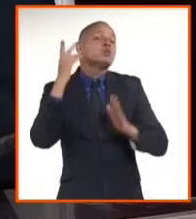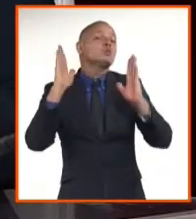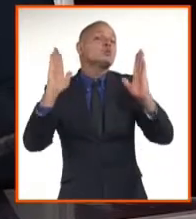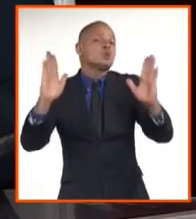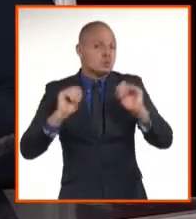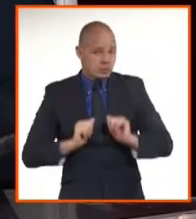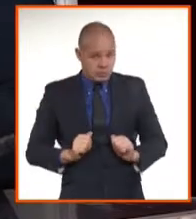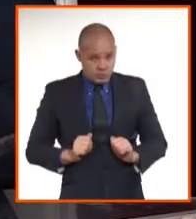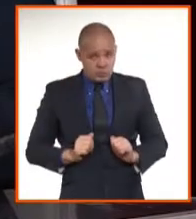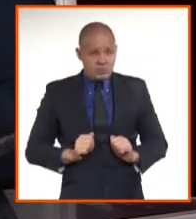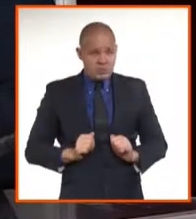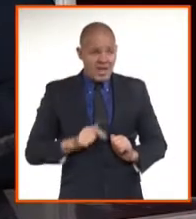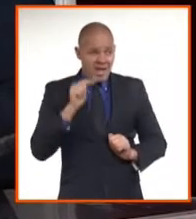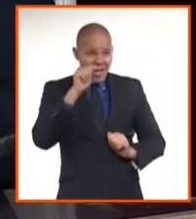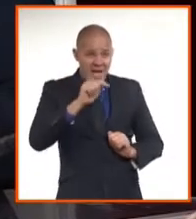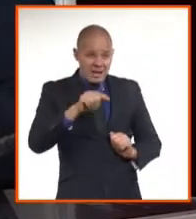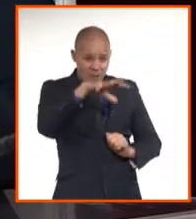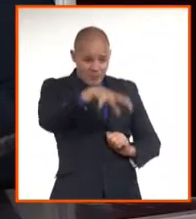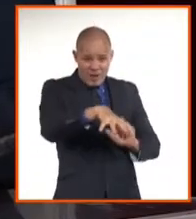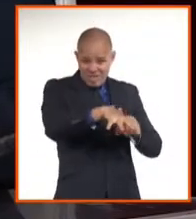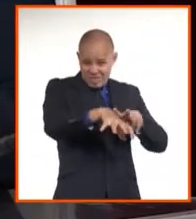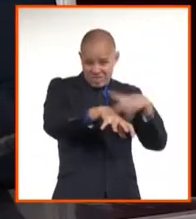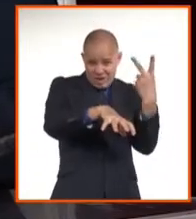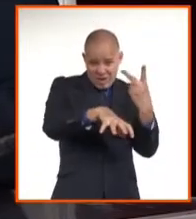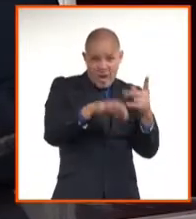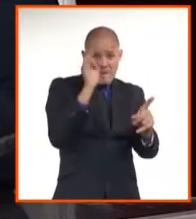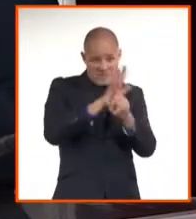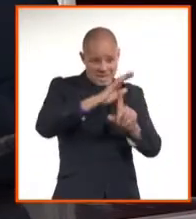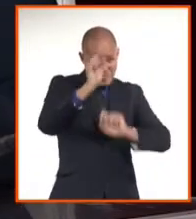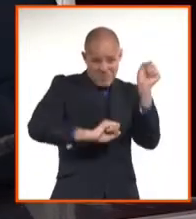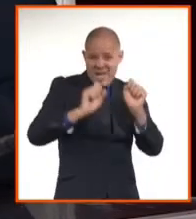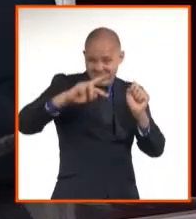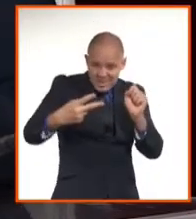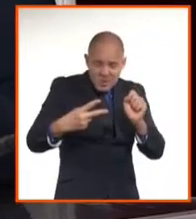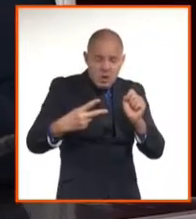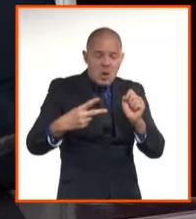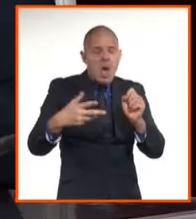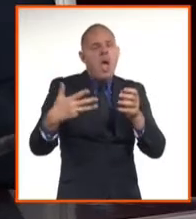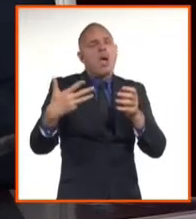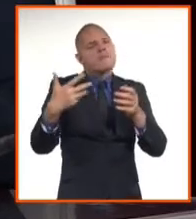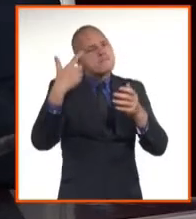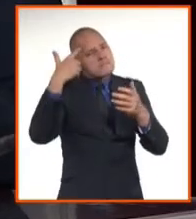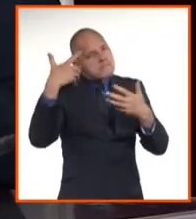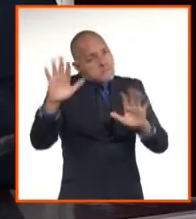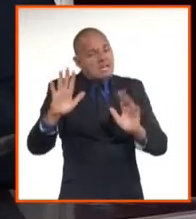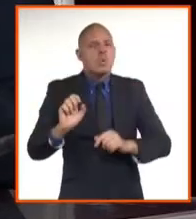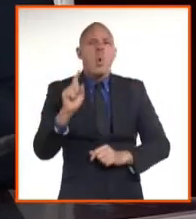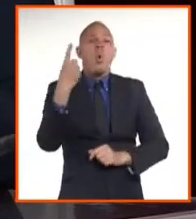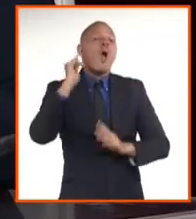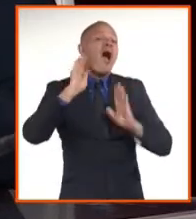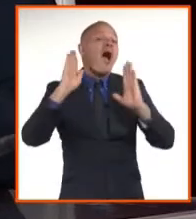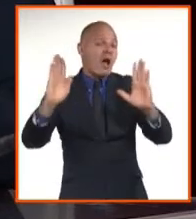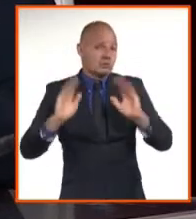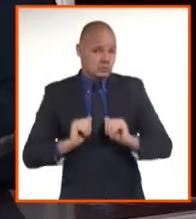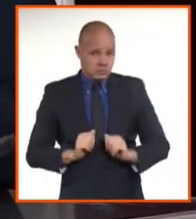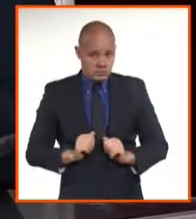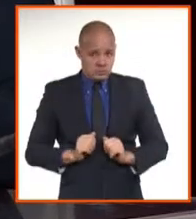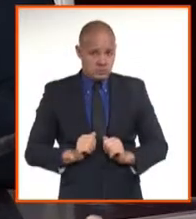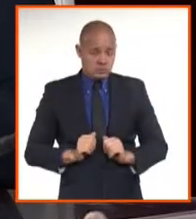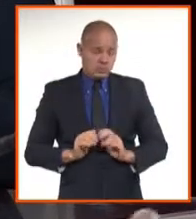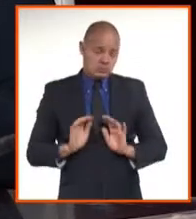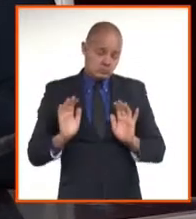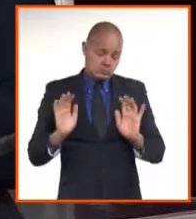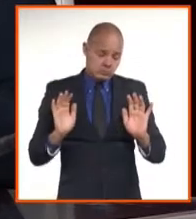esa caldera y poder poner la máquina en generación. Como bueno, que no tuvimos que lamentar daño